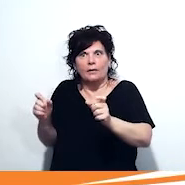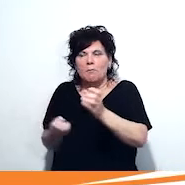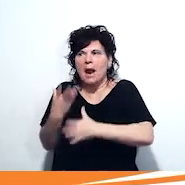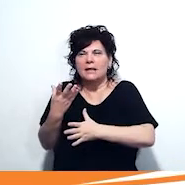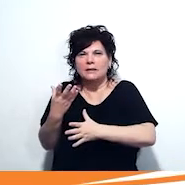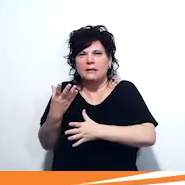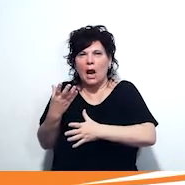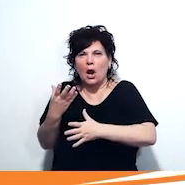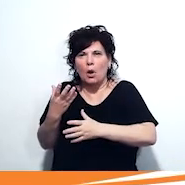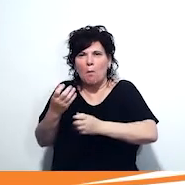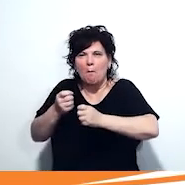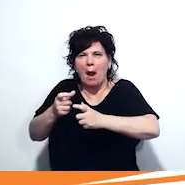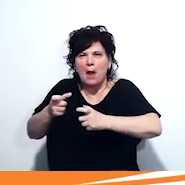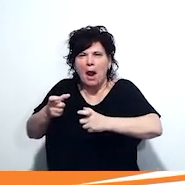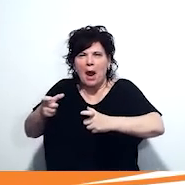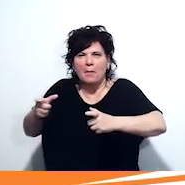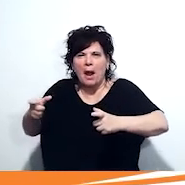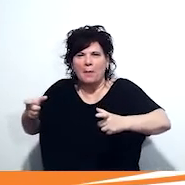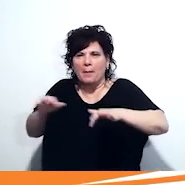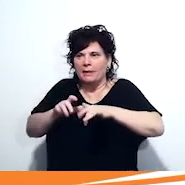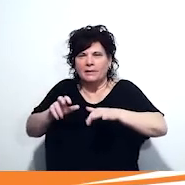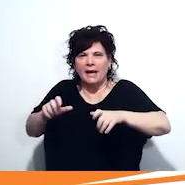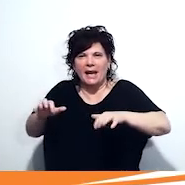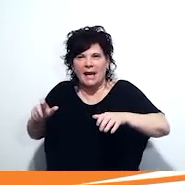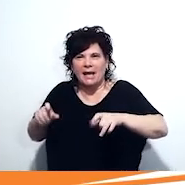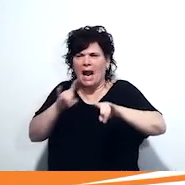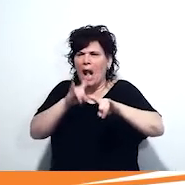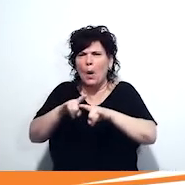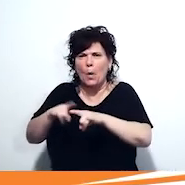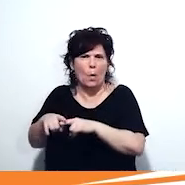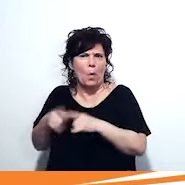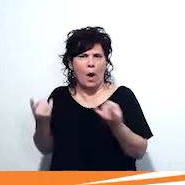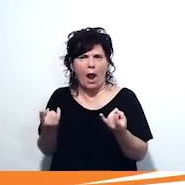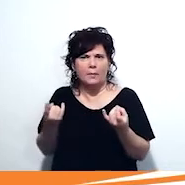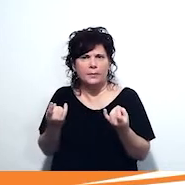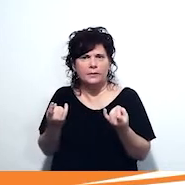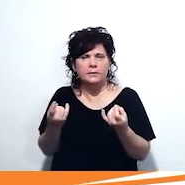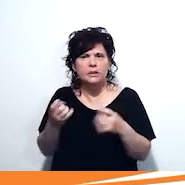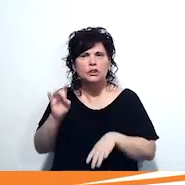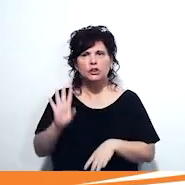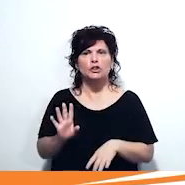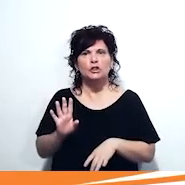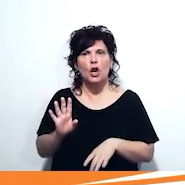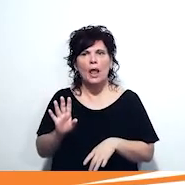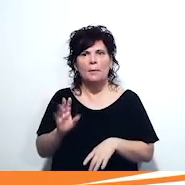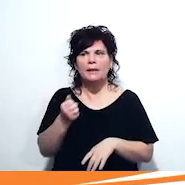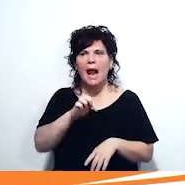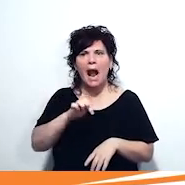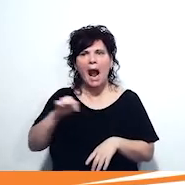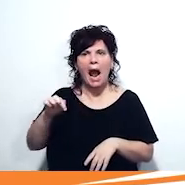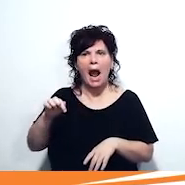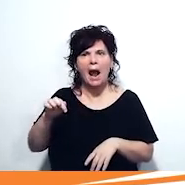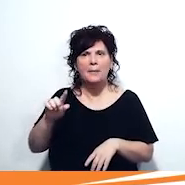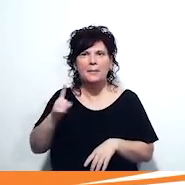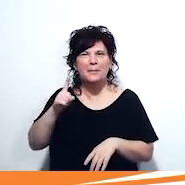el comercio electrónico, Internet, las búsquedas por Internet, los sitios web. Solamente las cotizaciones de las principales